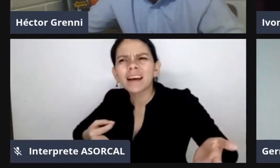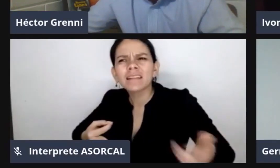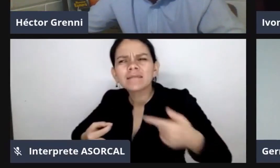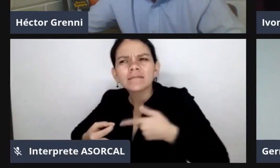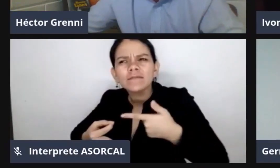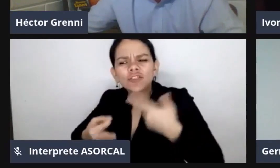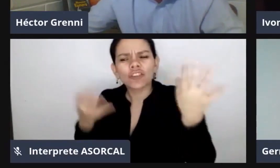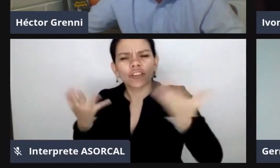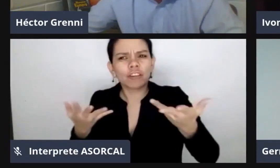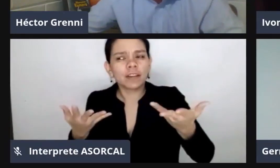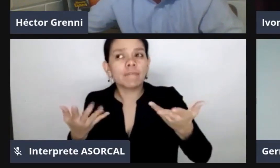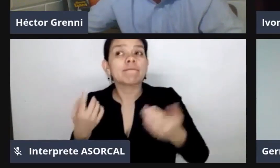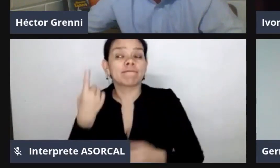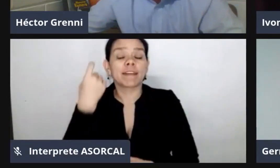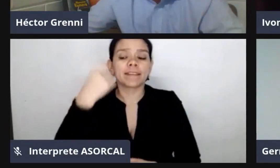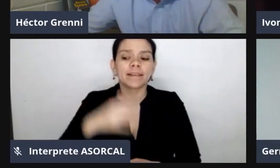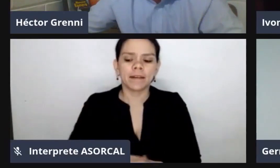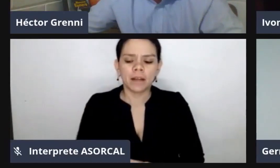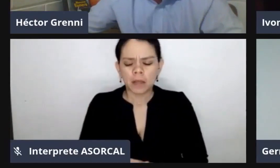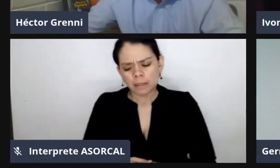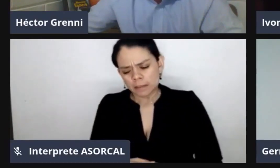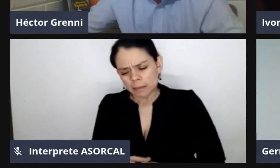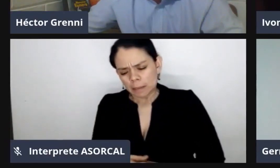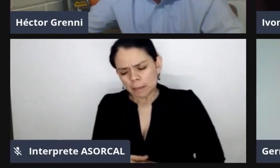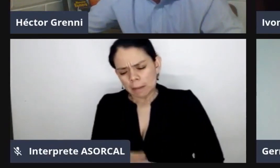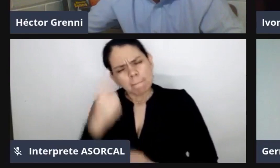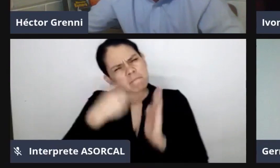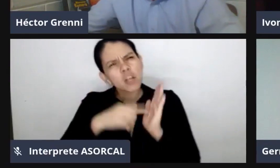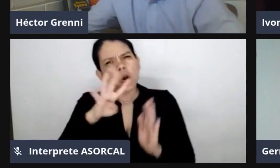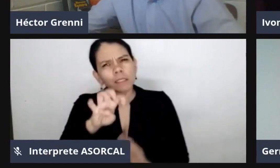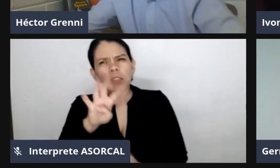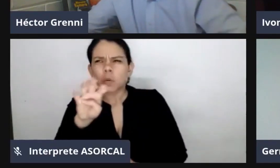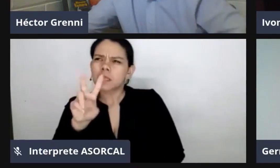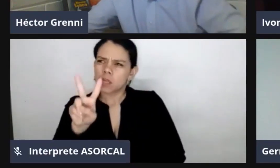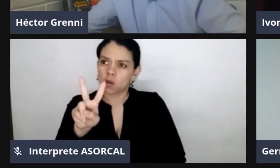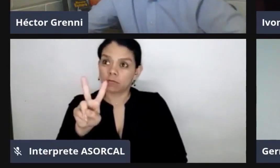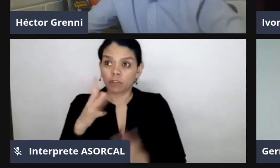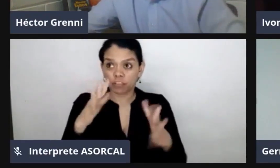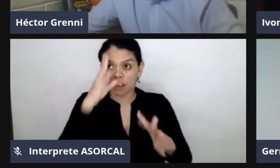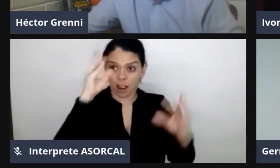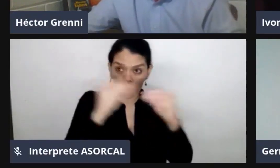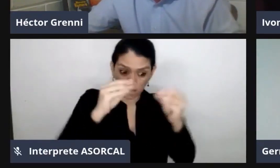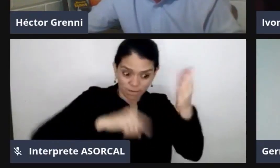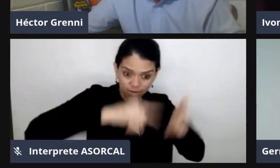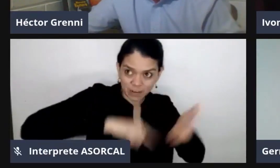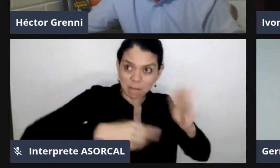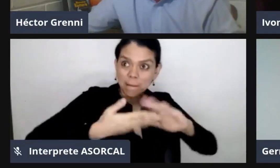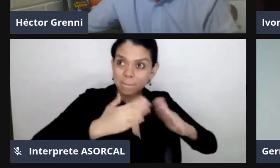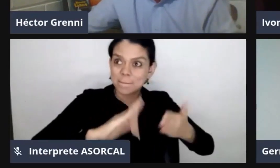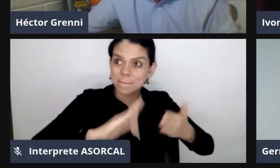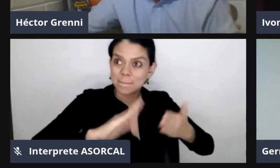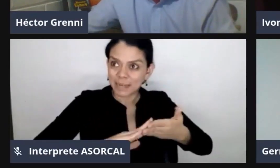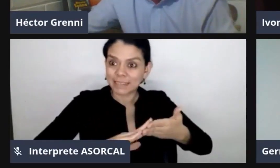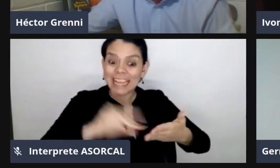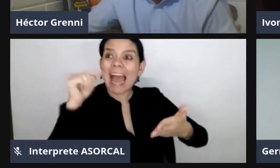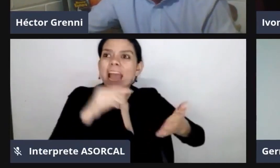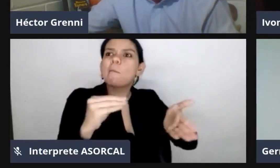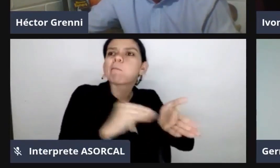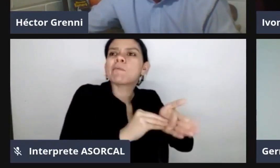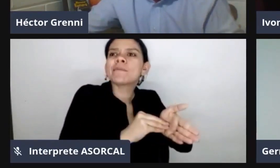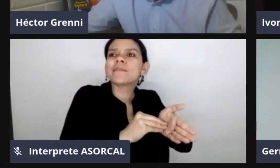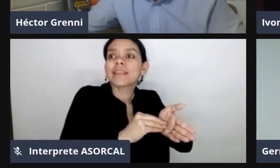Cuando en 1992 se firmaron los acuerdos de paz, uno de los puntos del acuerdo de paz era que se debía crear una comisión de la